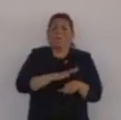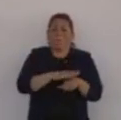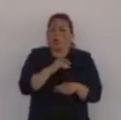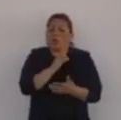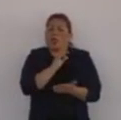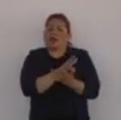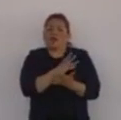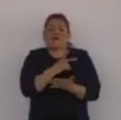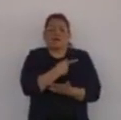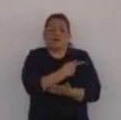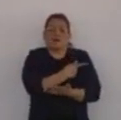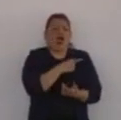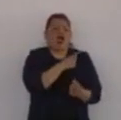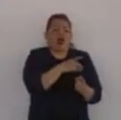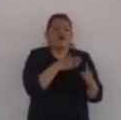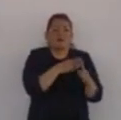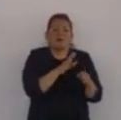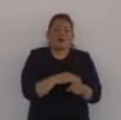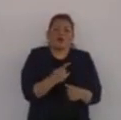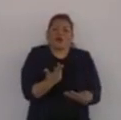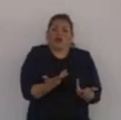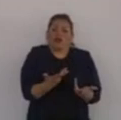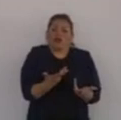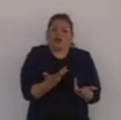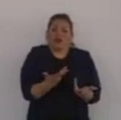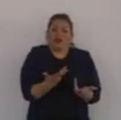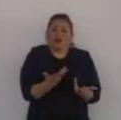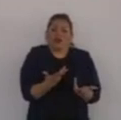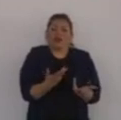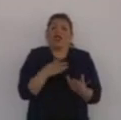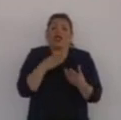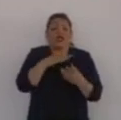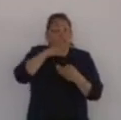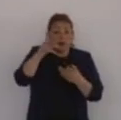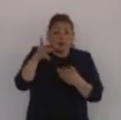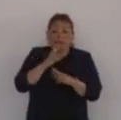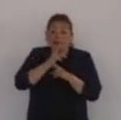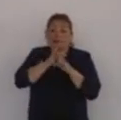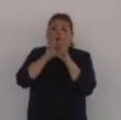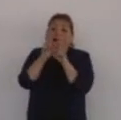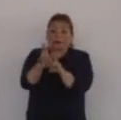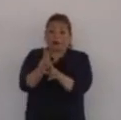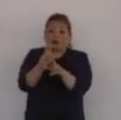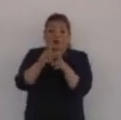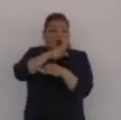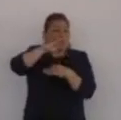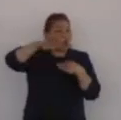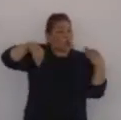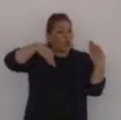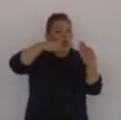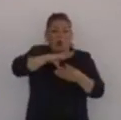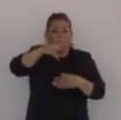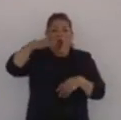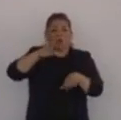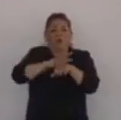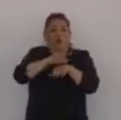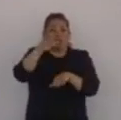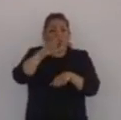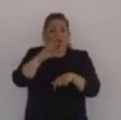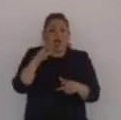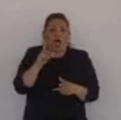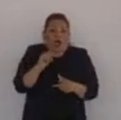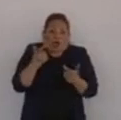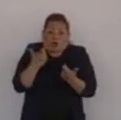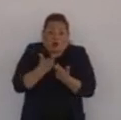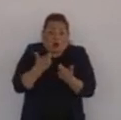pobres. Y nosotros lo que les decimos es que todos los adultos mayores han trabajado. Aunque no